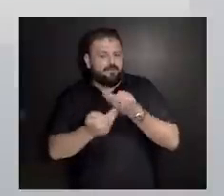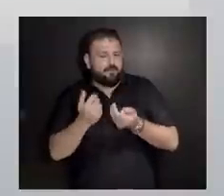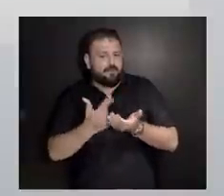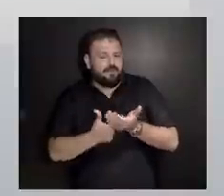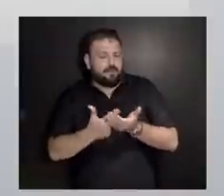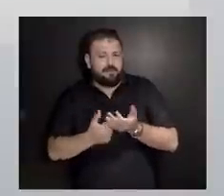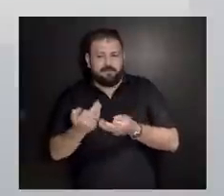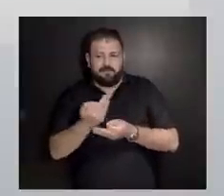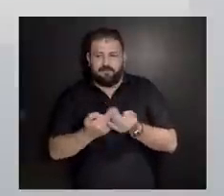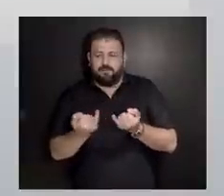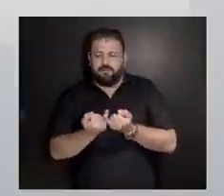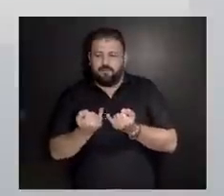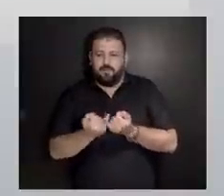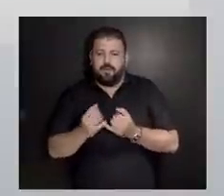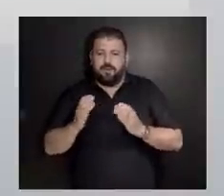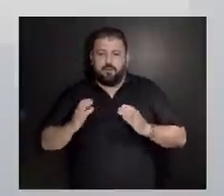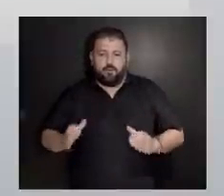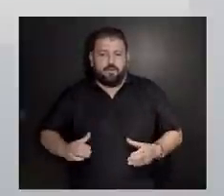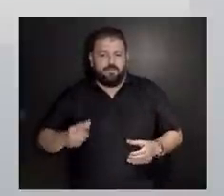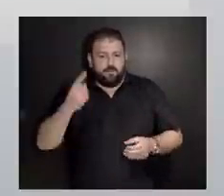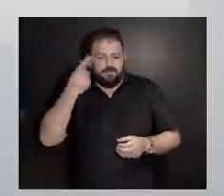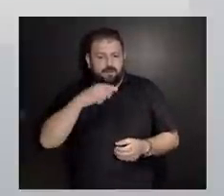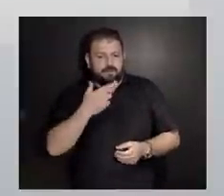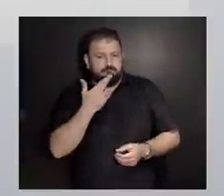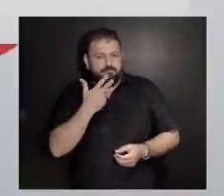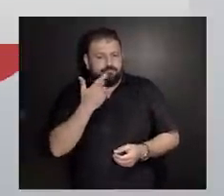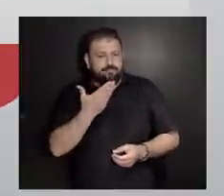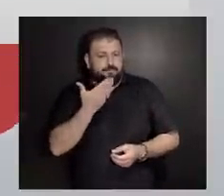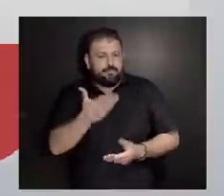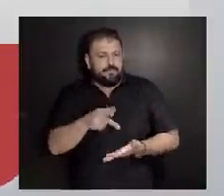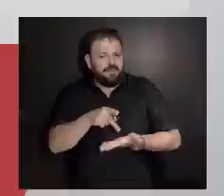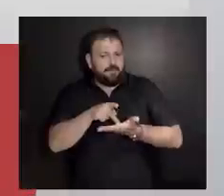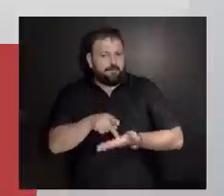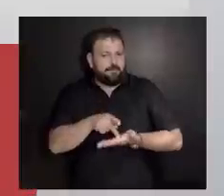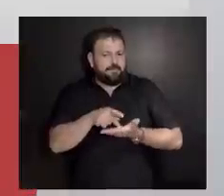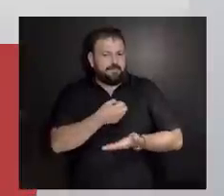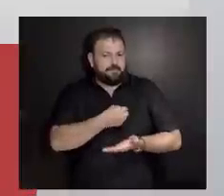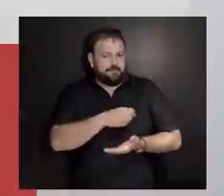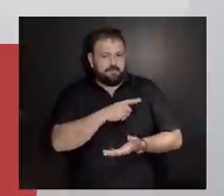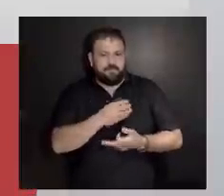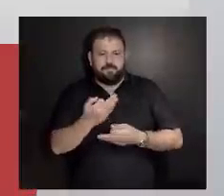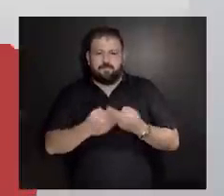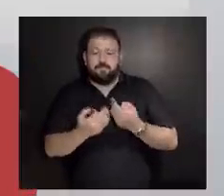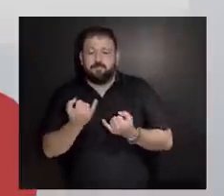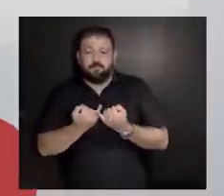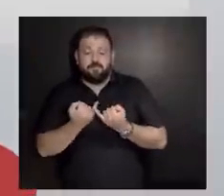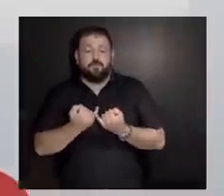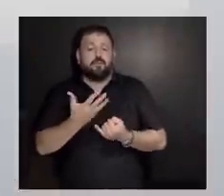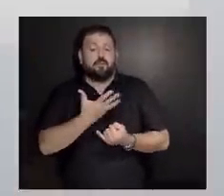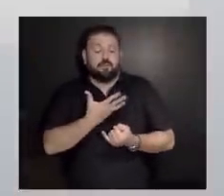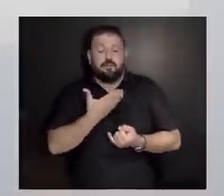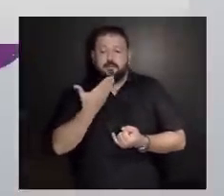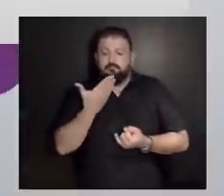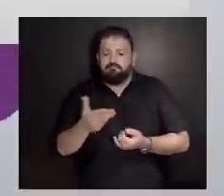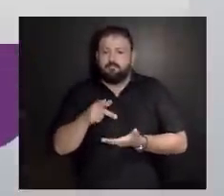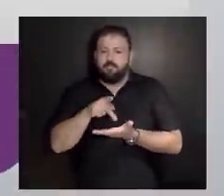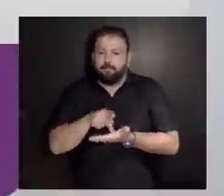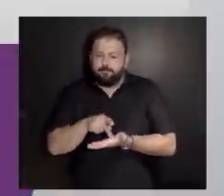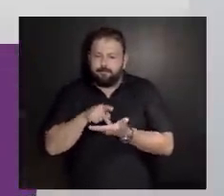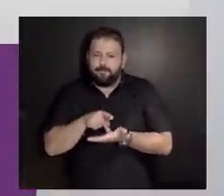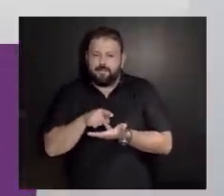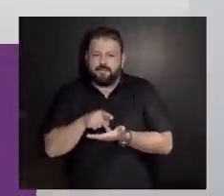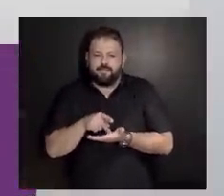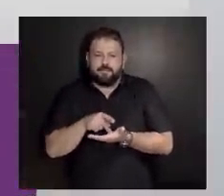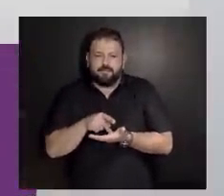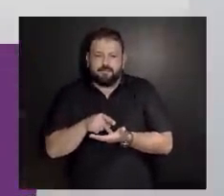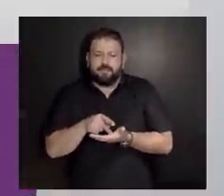nuestro cuerpo y esto nos ayuda a lograr un peso saludable. Si bien hemos estado hablando de que tener un peso